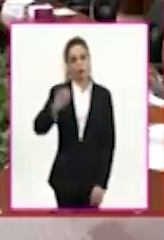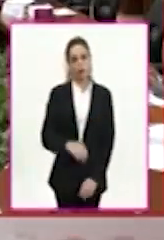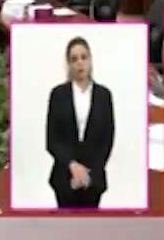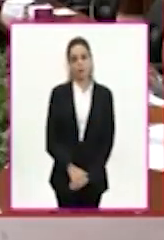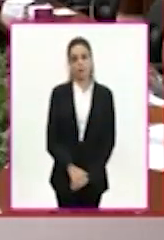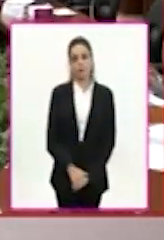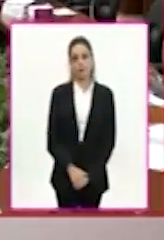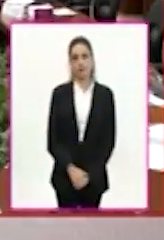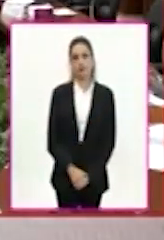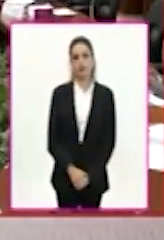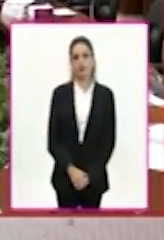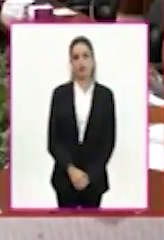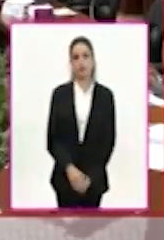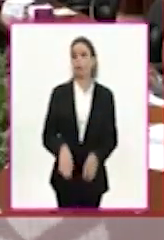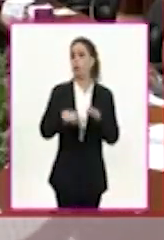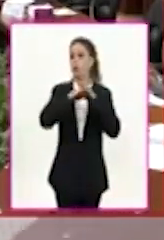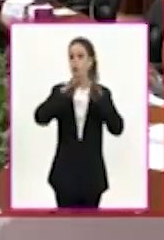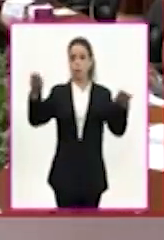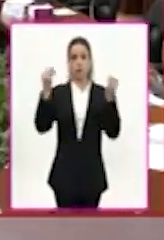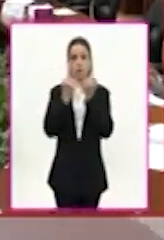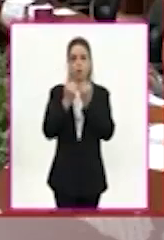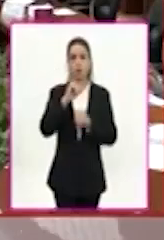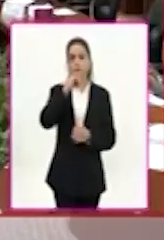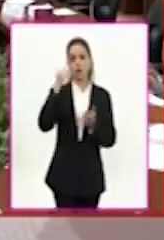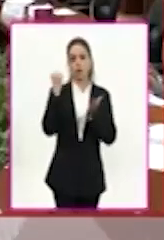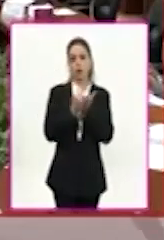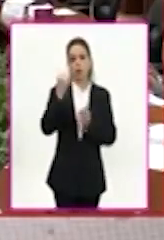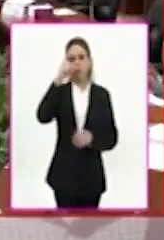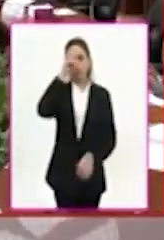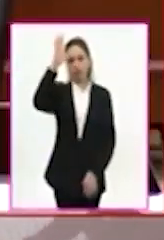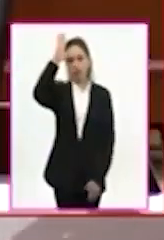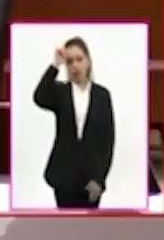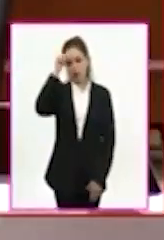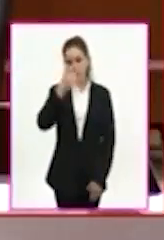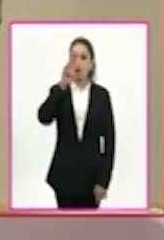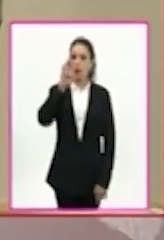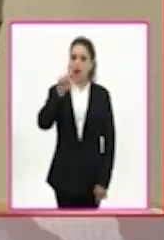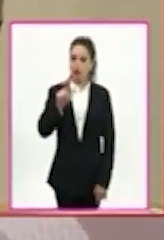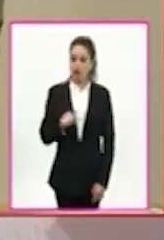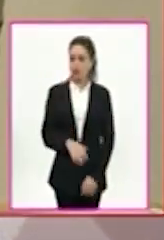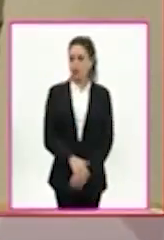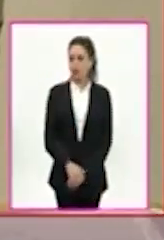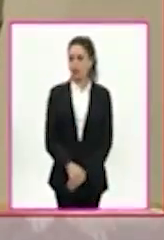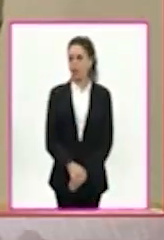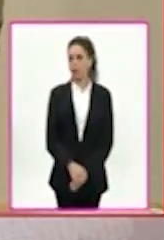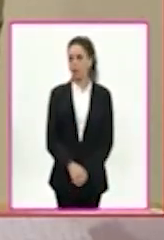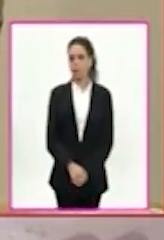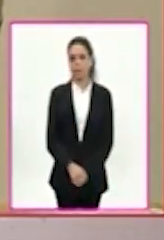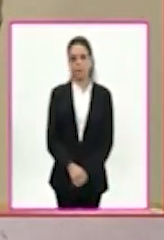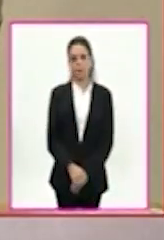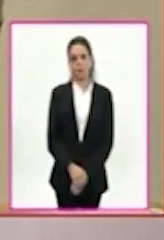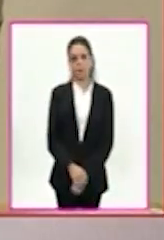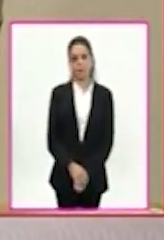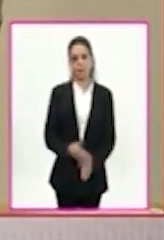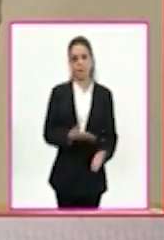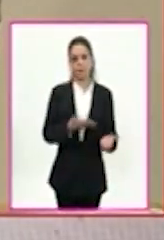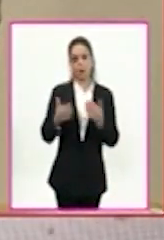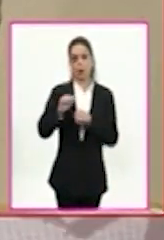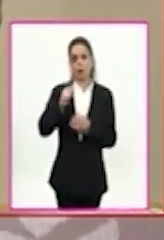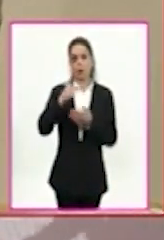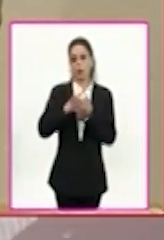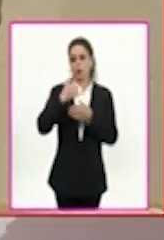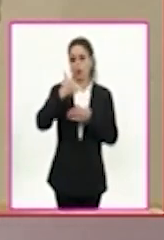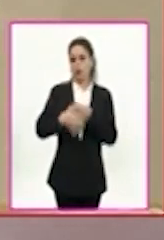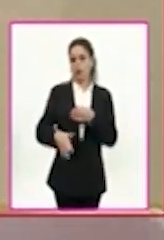908, 908 millones de pesos, casi 909 millones de pesos. El PRI, 856 millones de pesos.